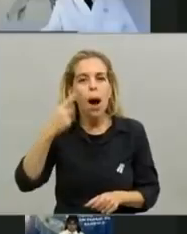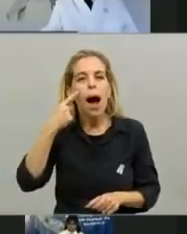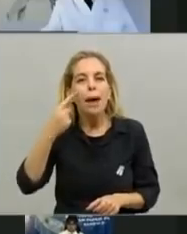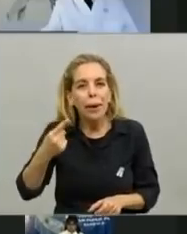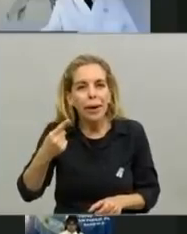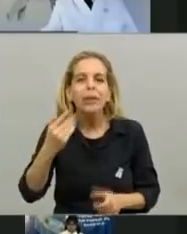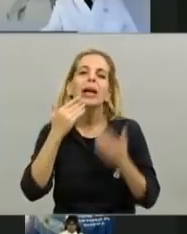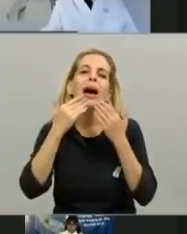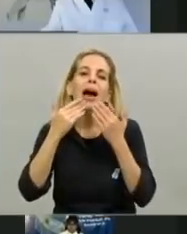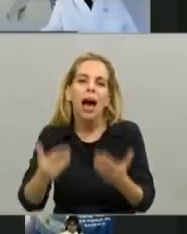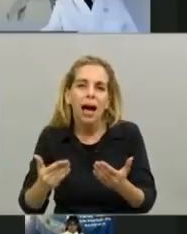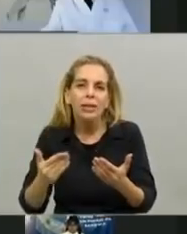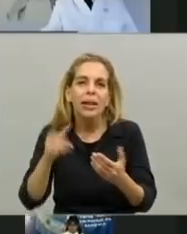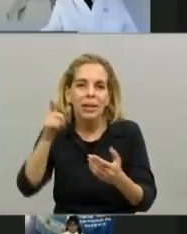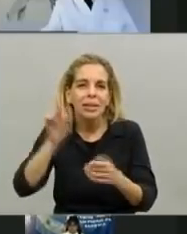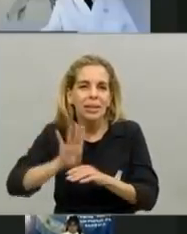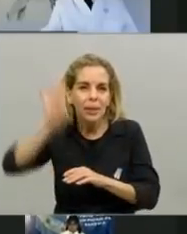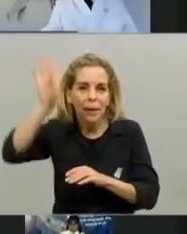Gracias.